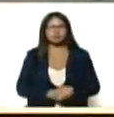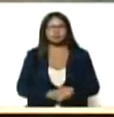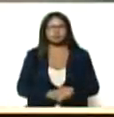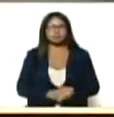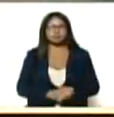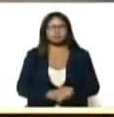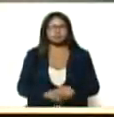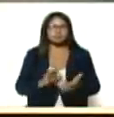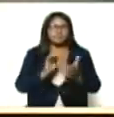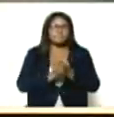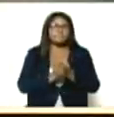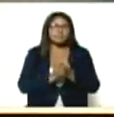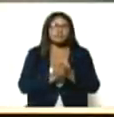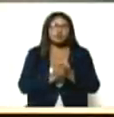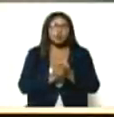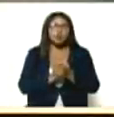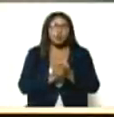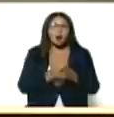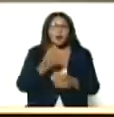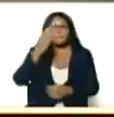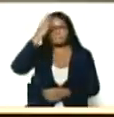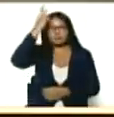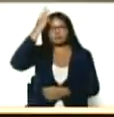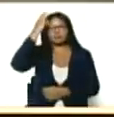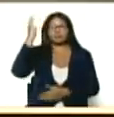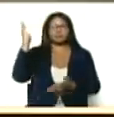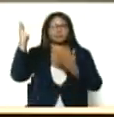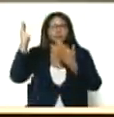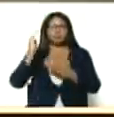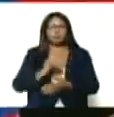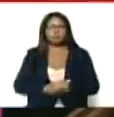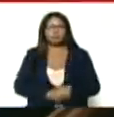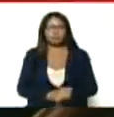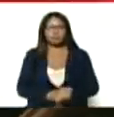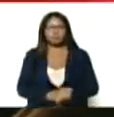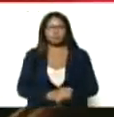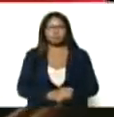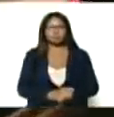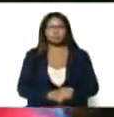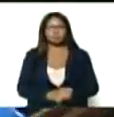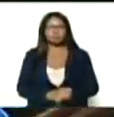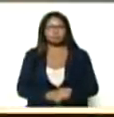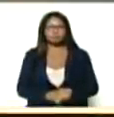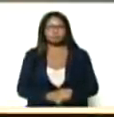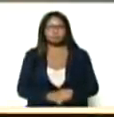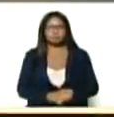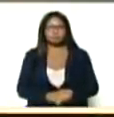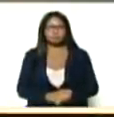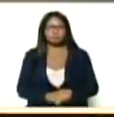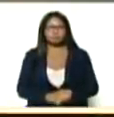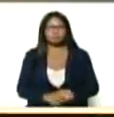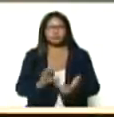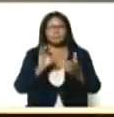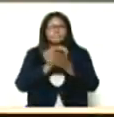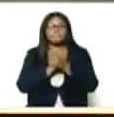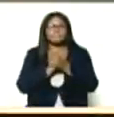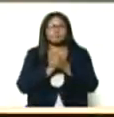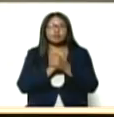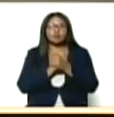Compañero Pedro Infante, vicepresidente de movilización. El compañero Héctor